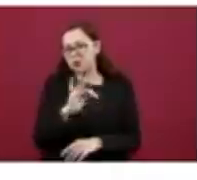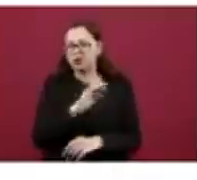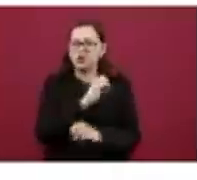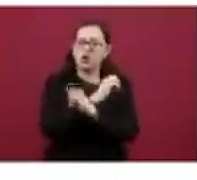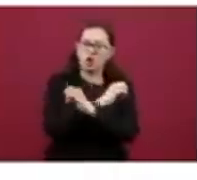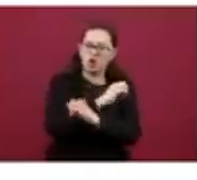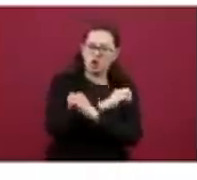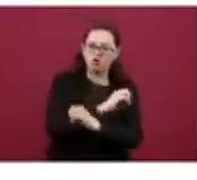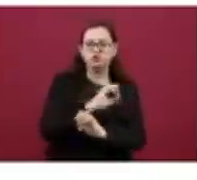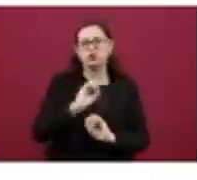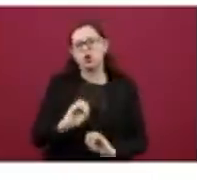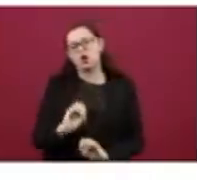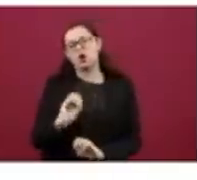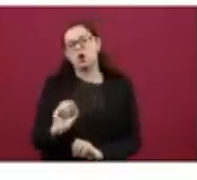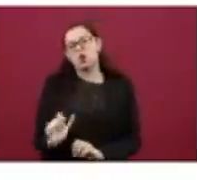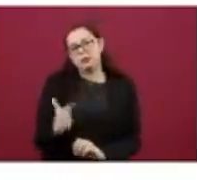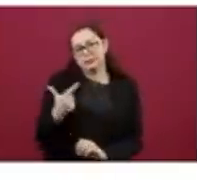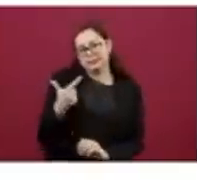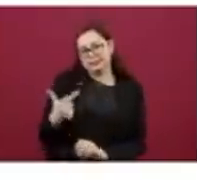7-Eleven,